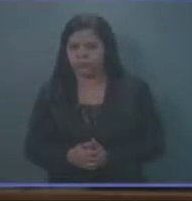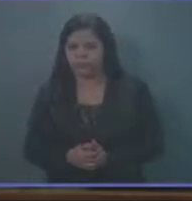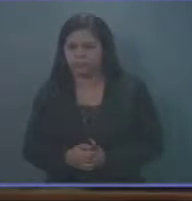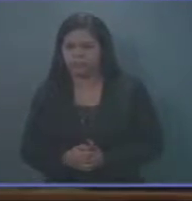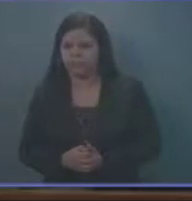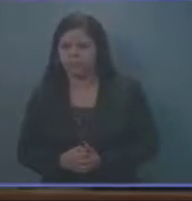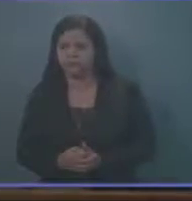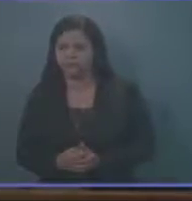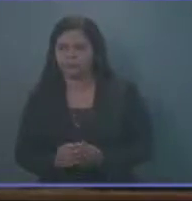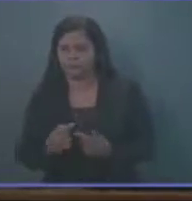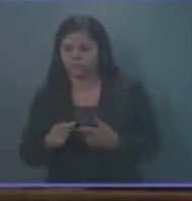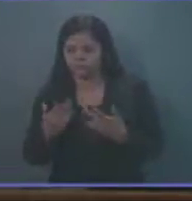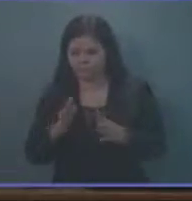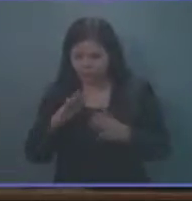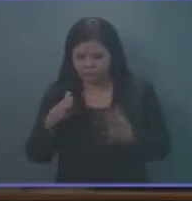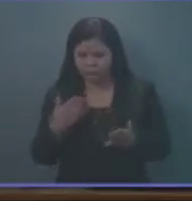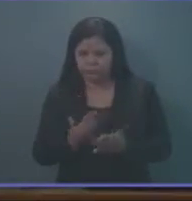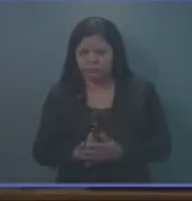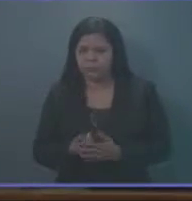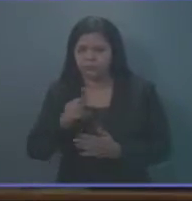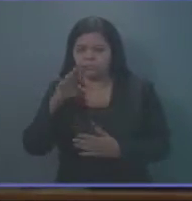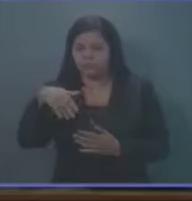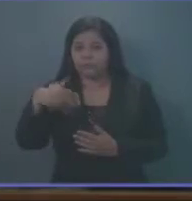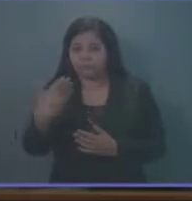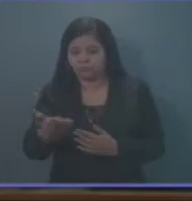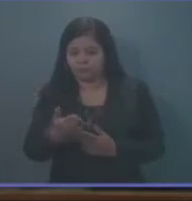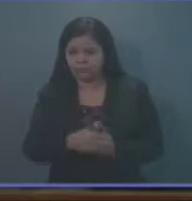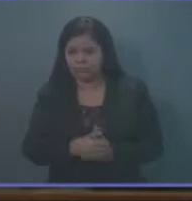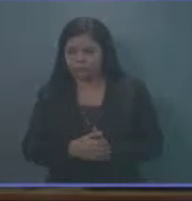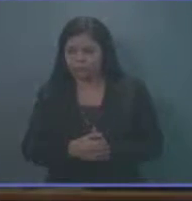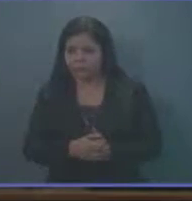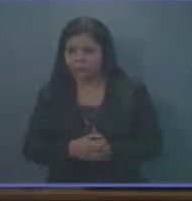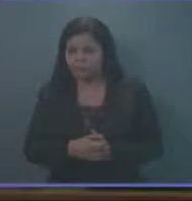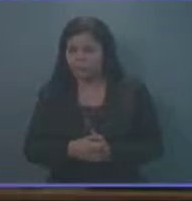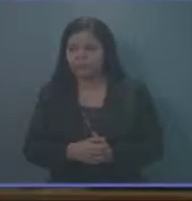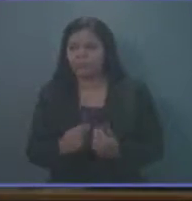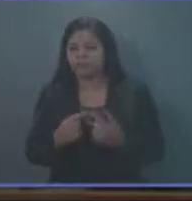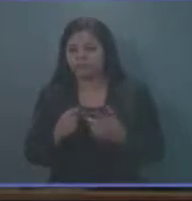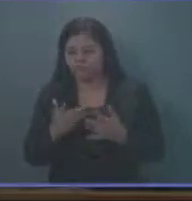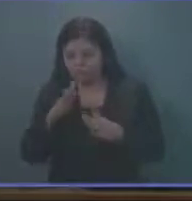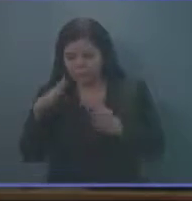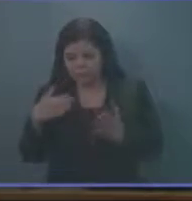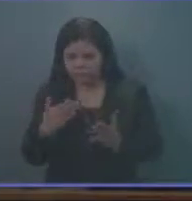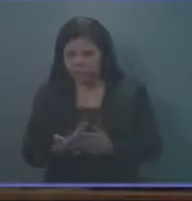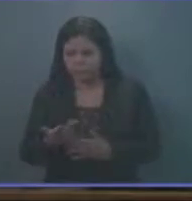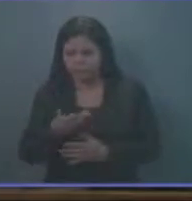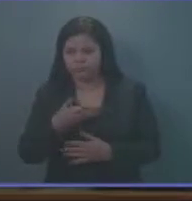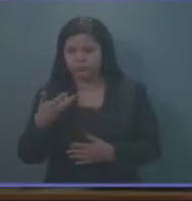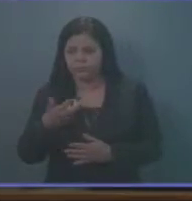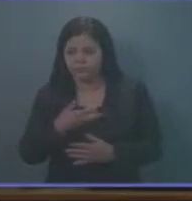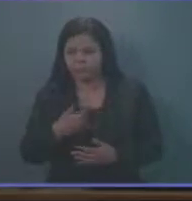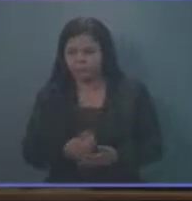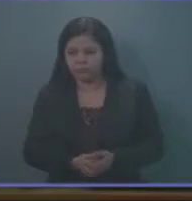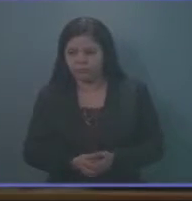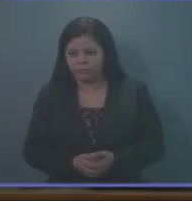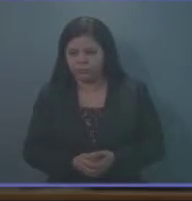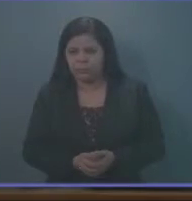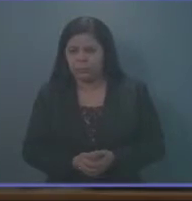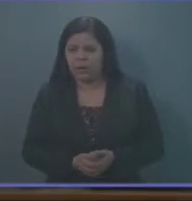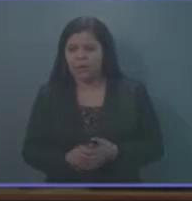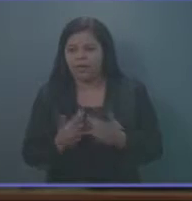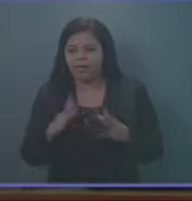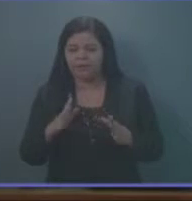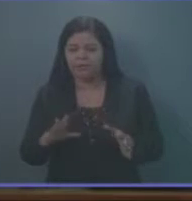Ojalá que en los próximos meses o entre estos 2 años que faltan podamos